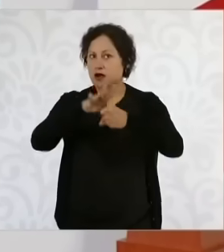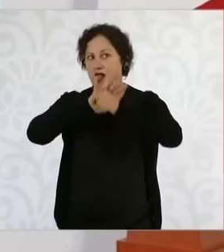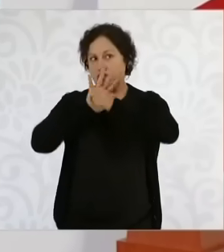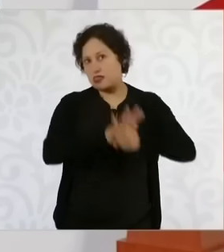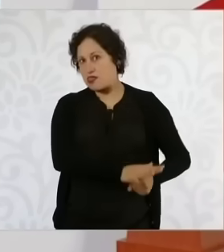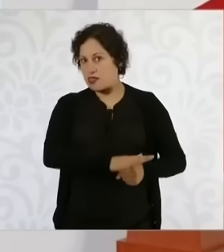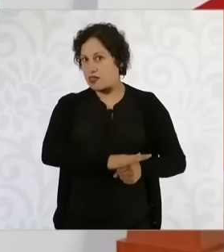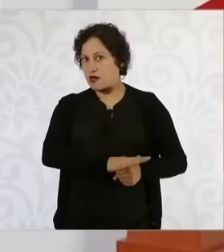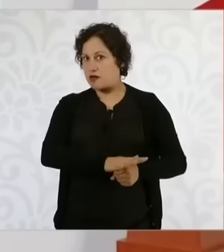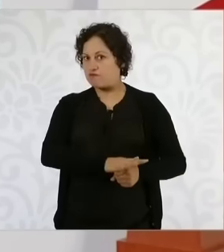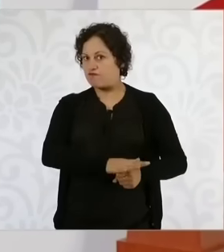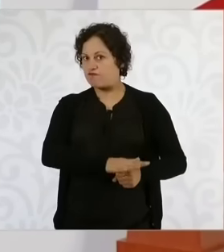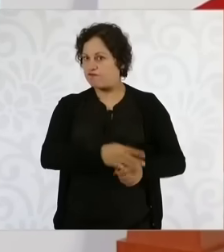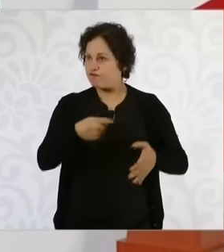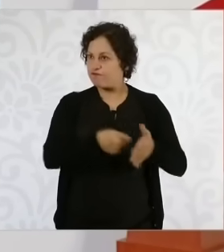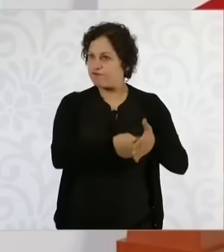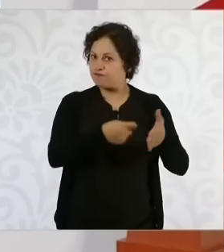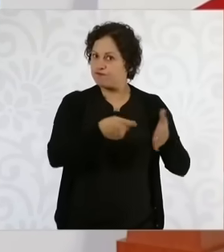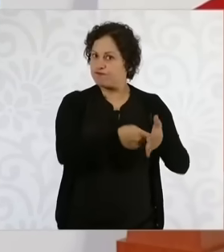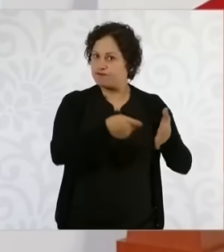lado